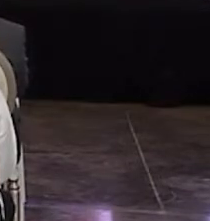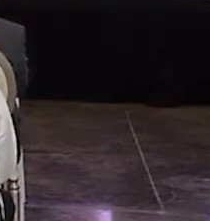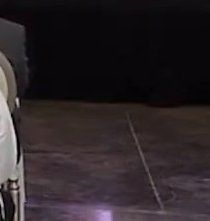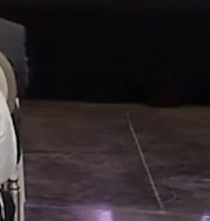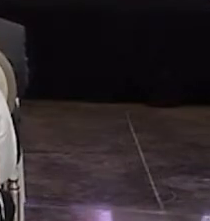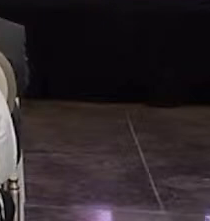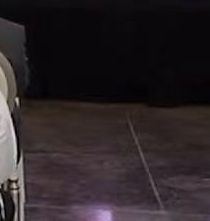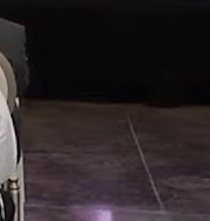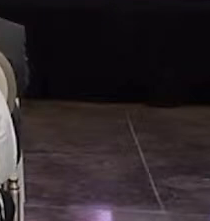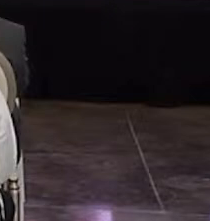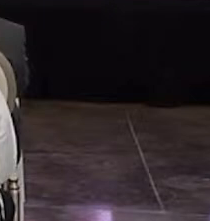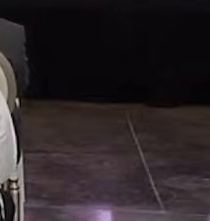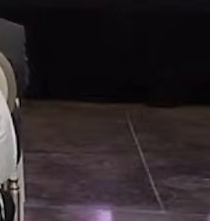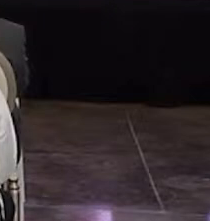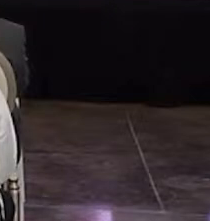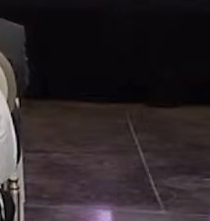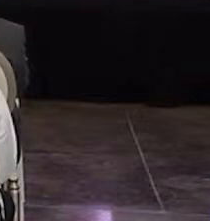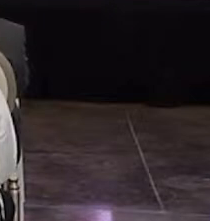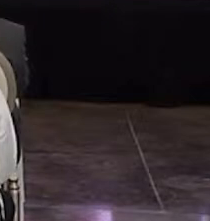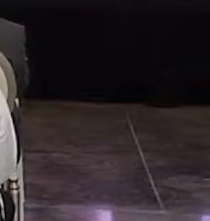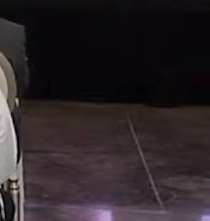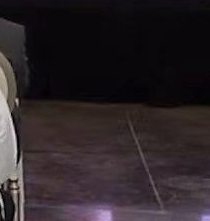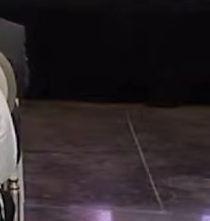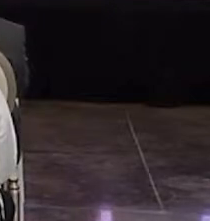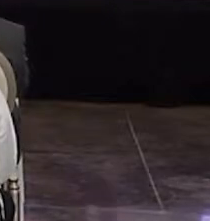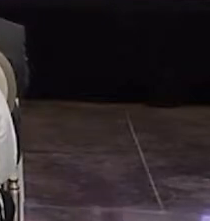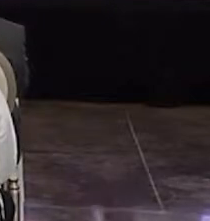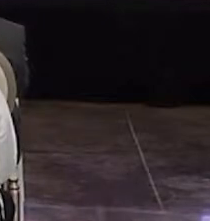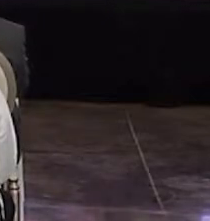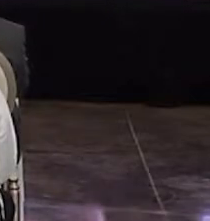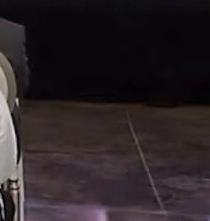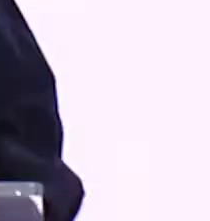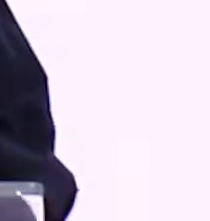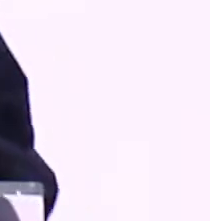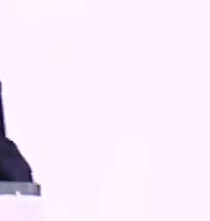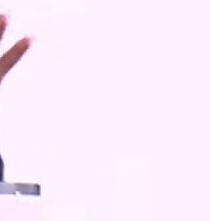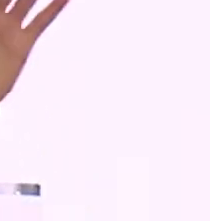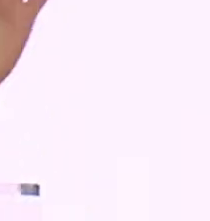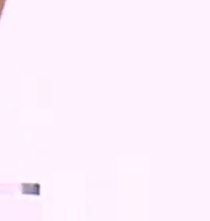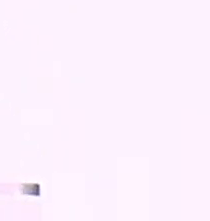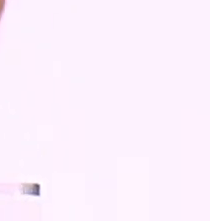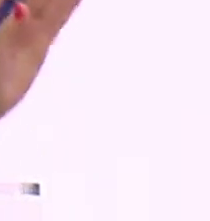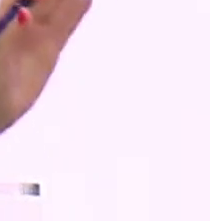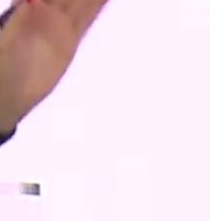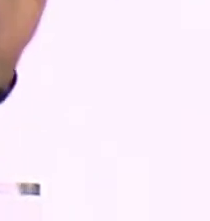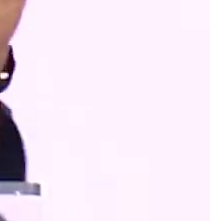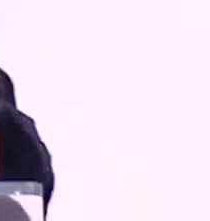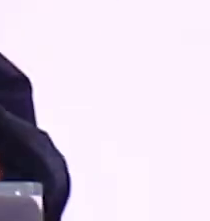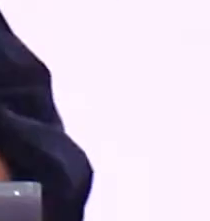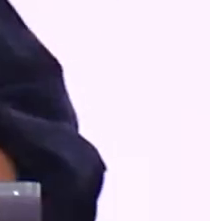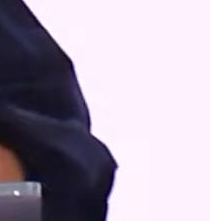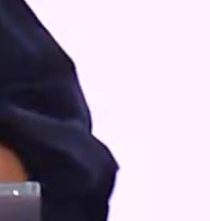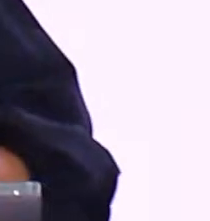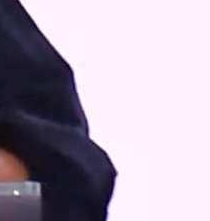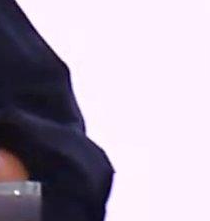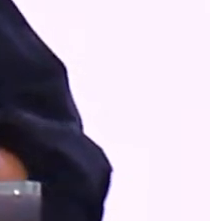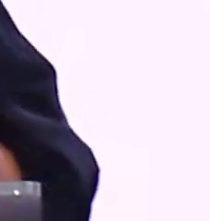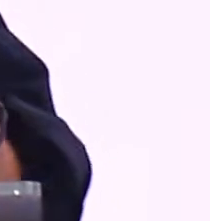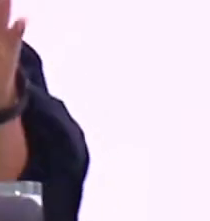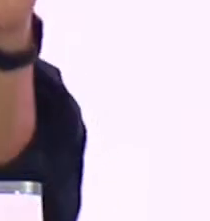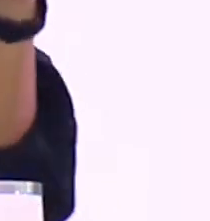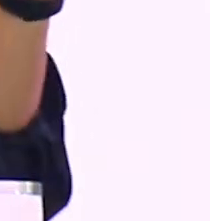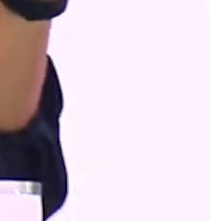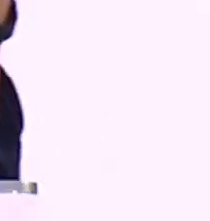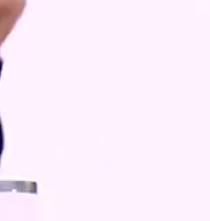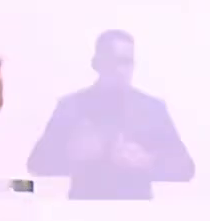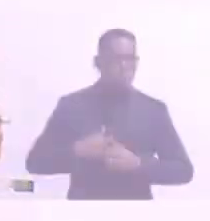Semiconductores, Integración, Empaque y Ensamblaje. Y al señor Hoffman que se nos quede aquí un momentito,